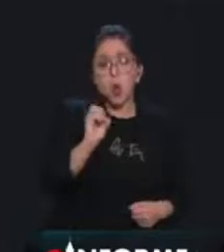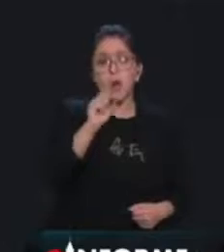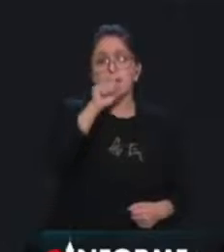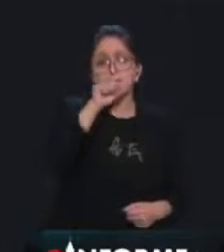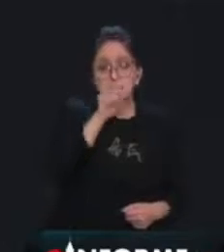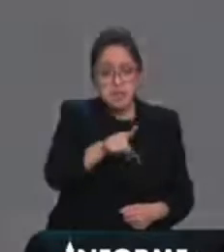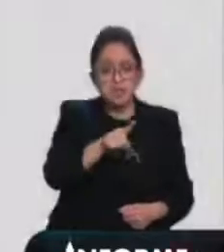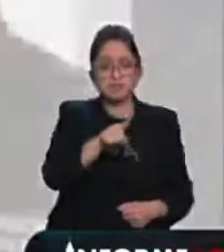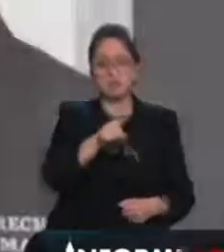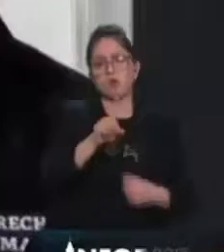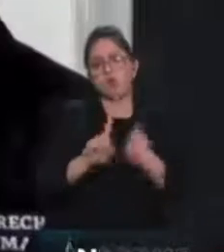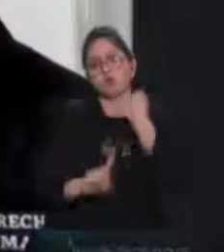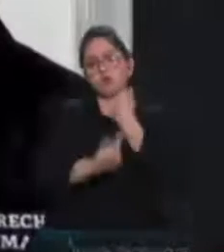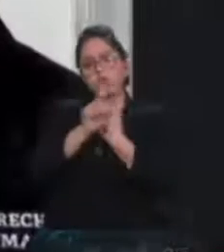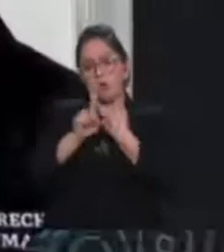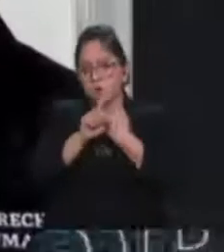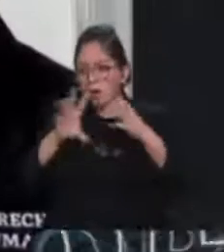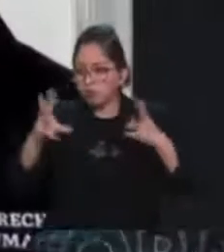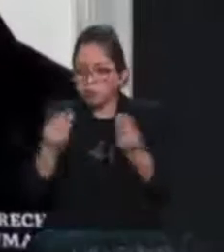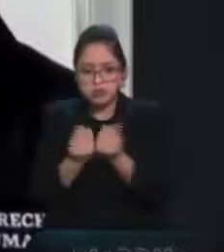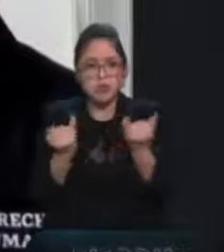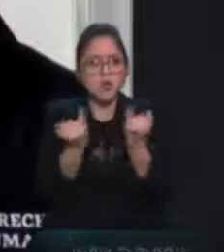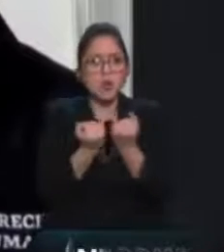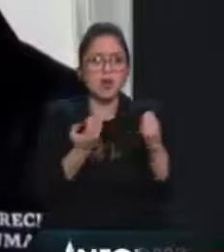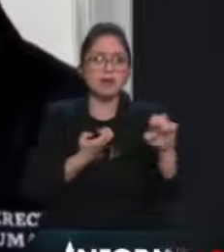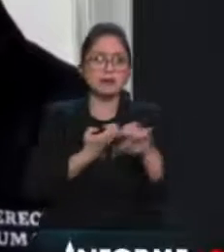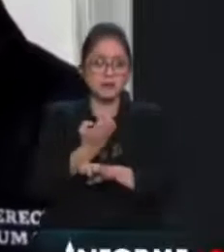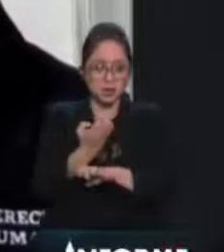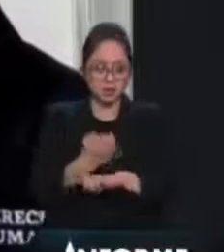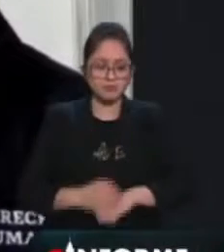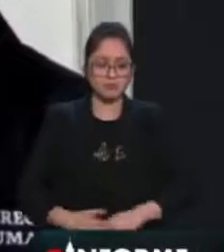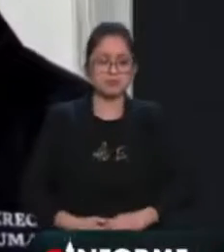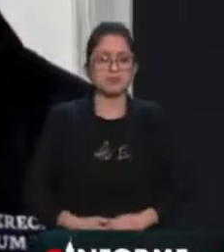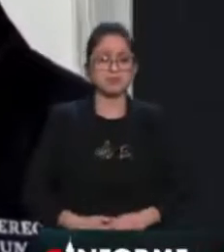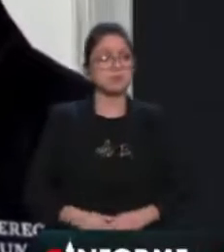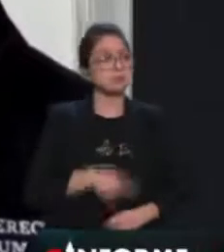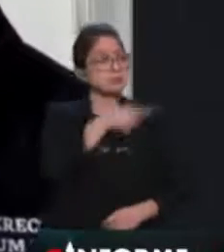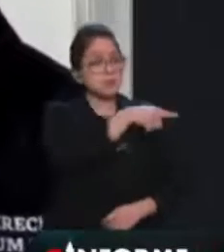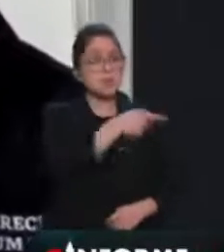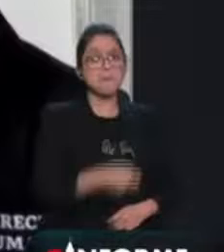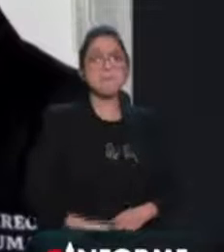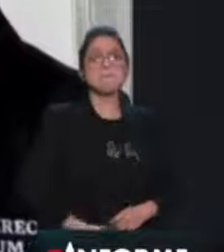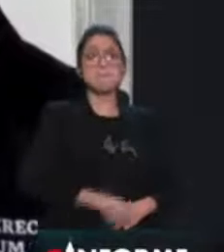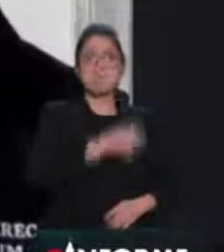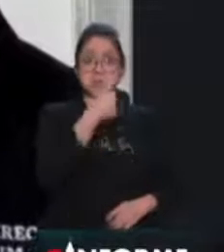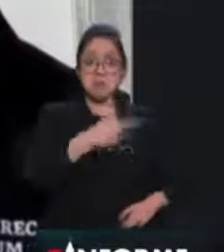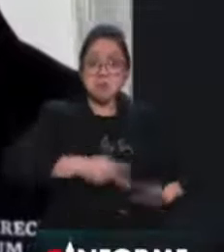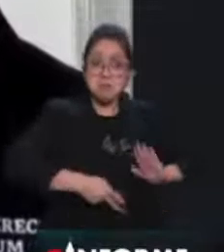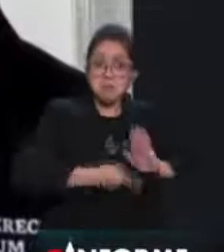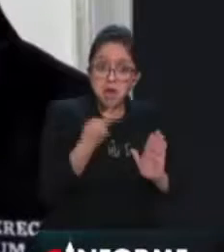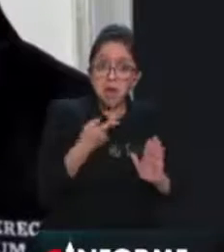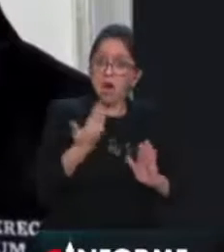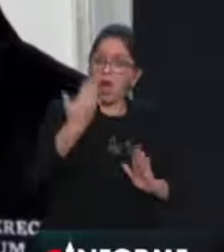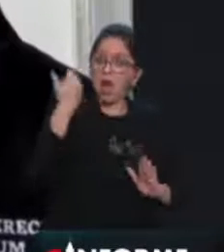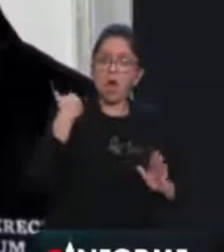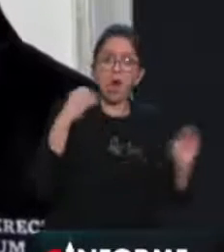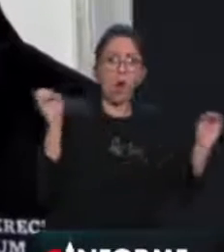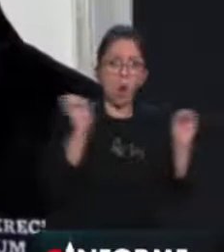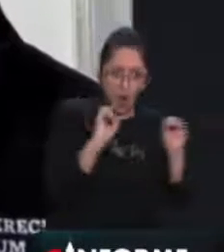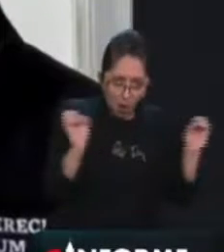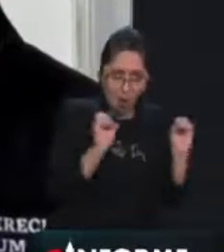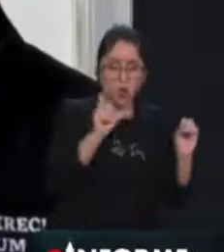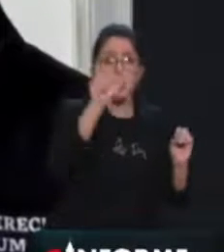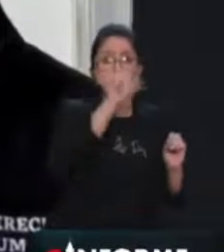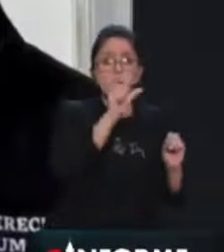fenómeno presente. Oye, pues decíamos, es un hecho histórico, se les abren las puertas por primera vez después de varias solicitudes, pero eso no quiere decir que no haya